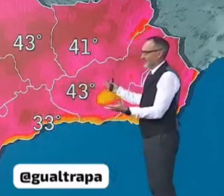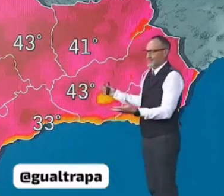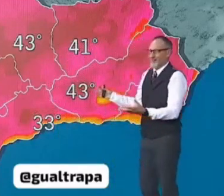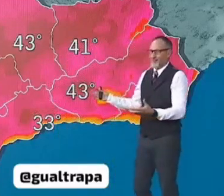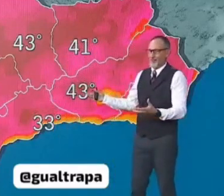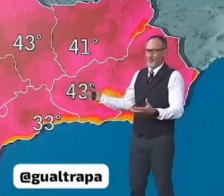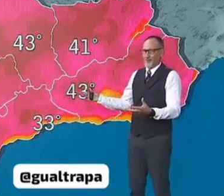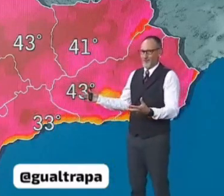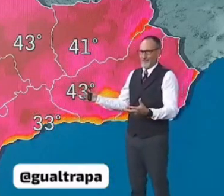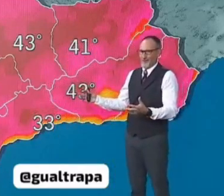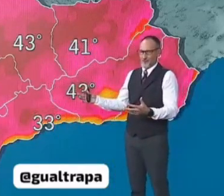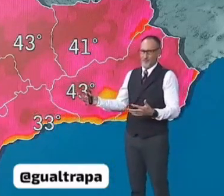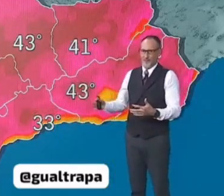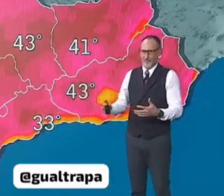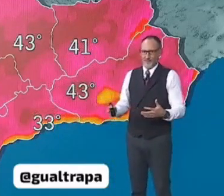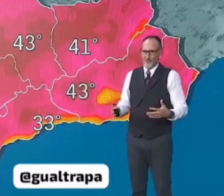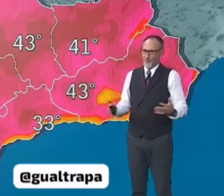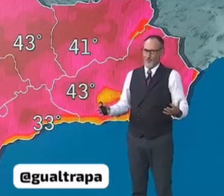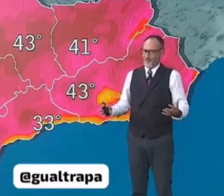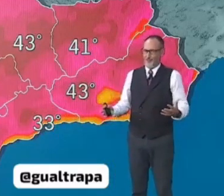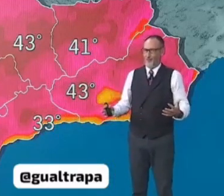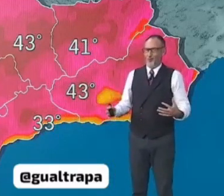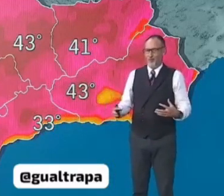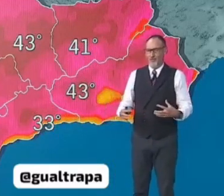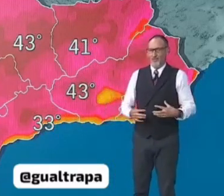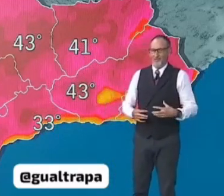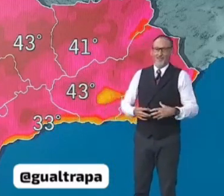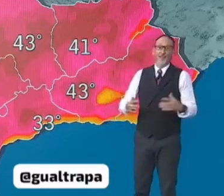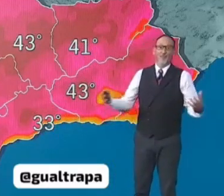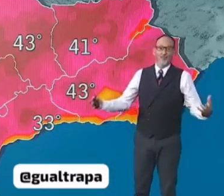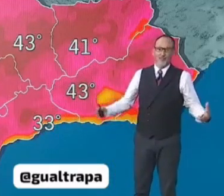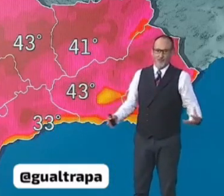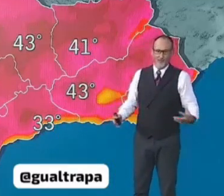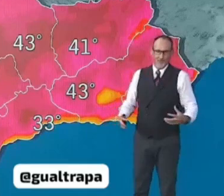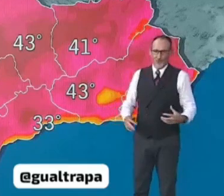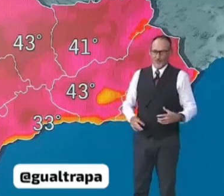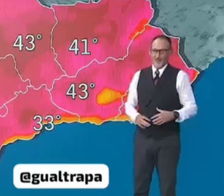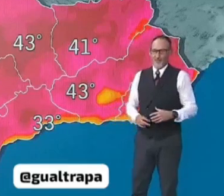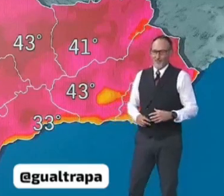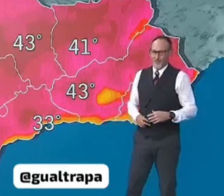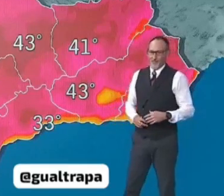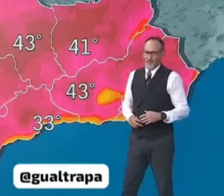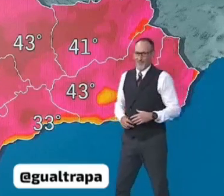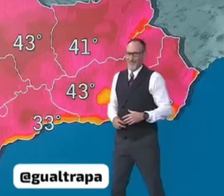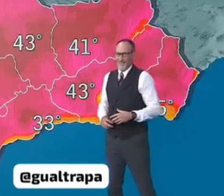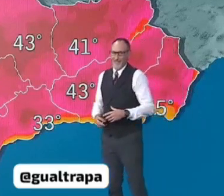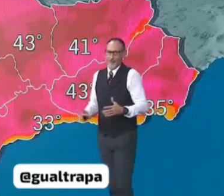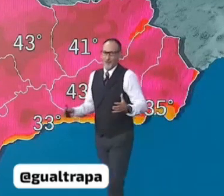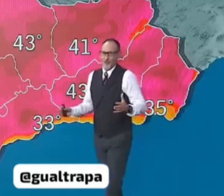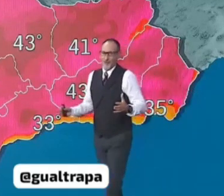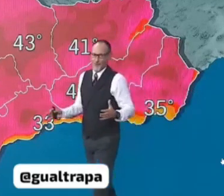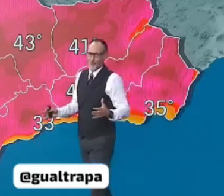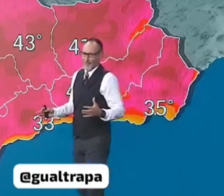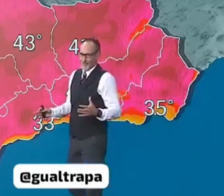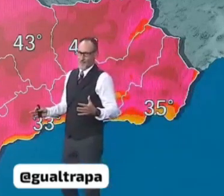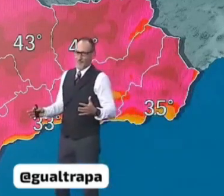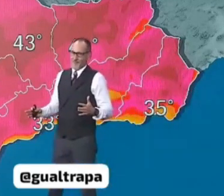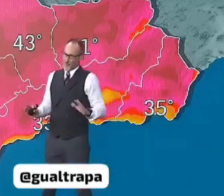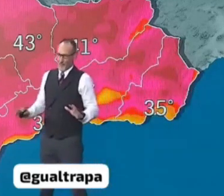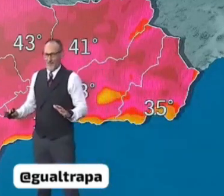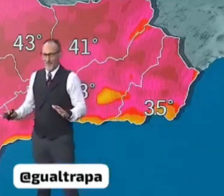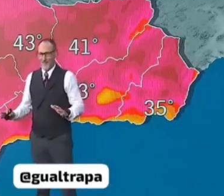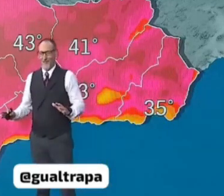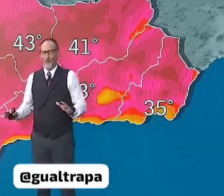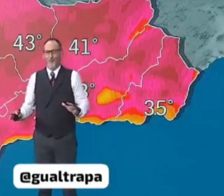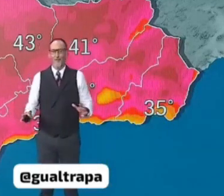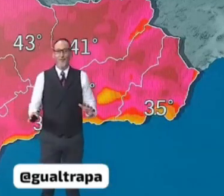están realizando terrorismo informativo con el tema del cambio climático vamos a ver qué es lo que dice el de canal Sur porque os vais a sorprender